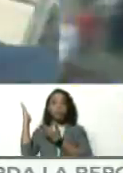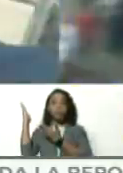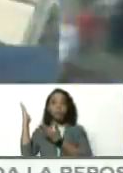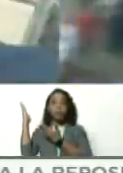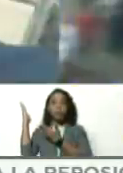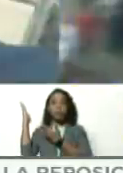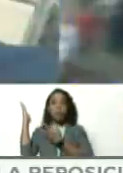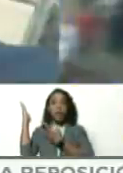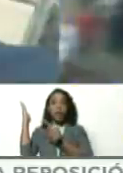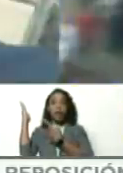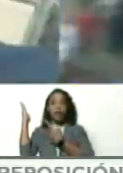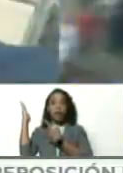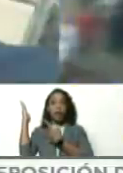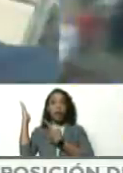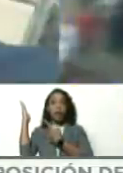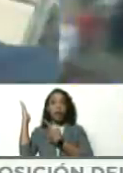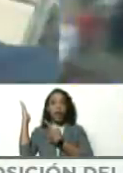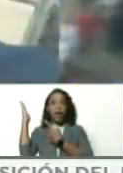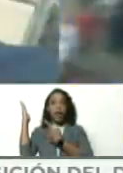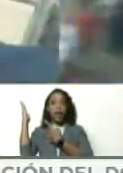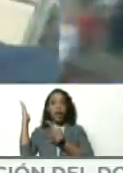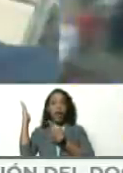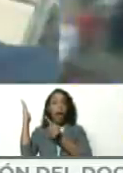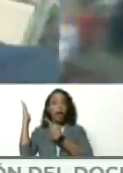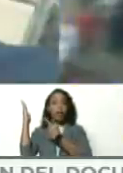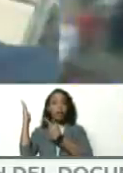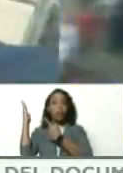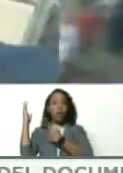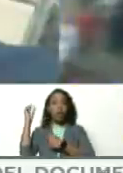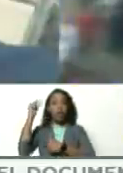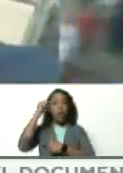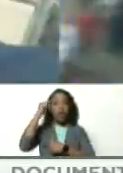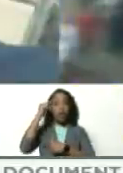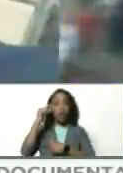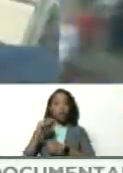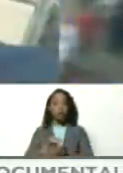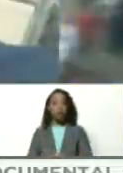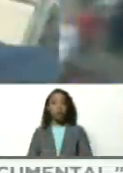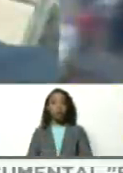Esto fue tendencia en esos días.